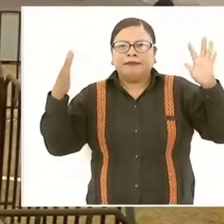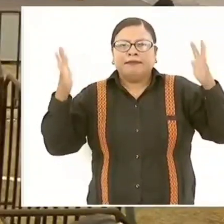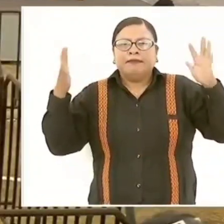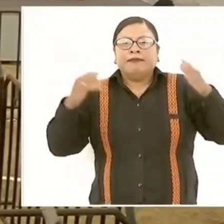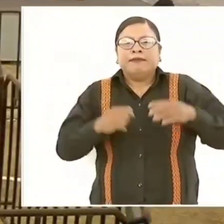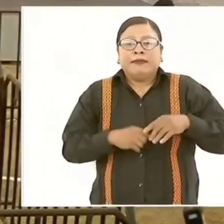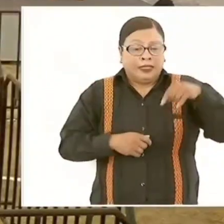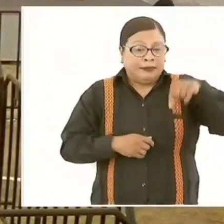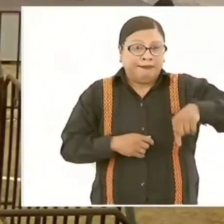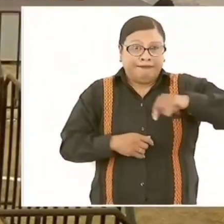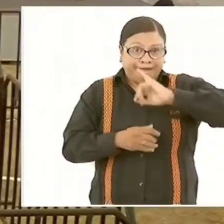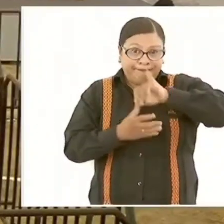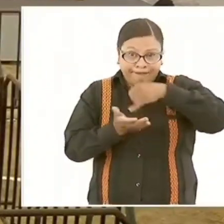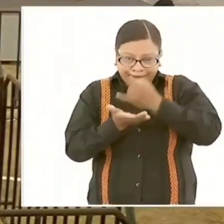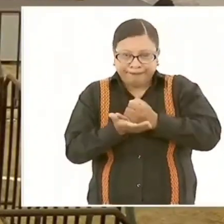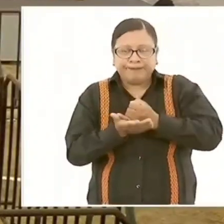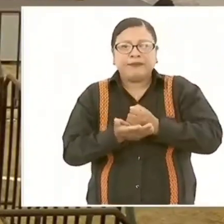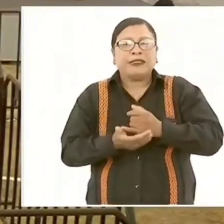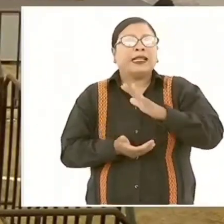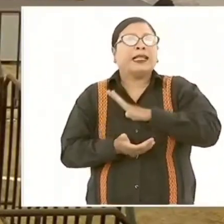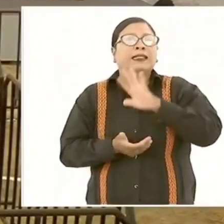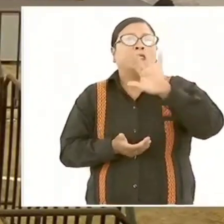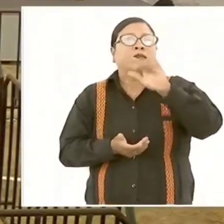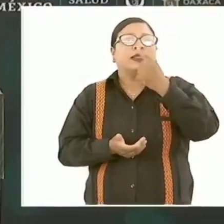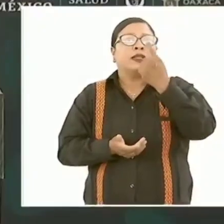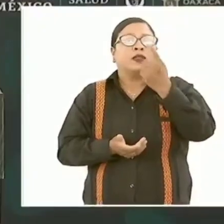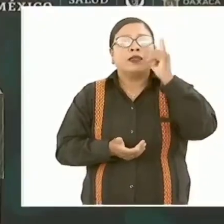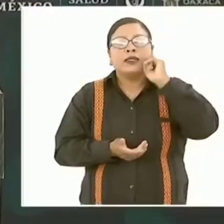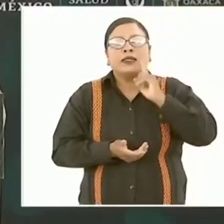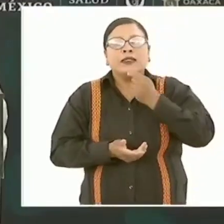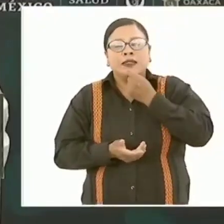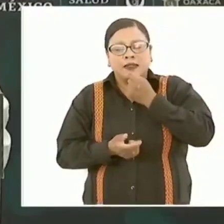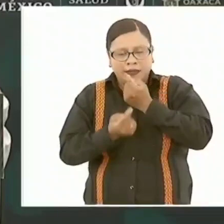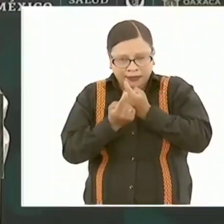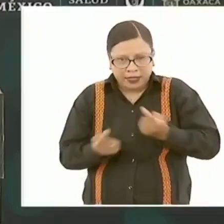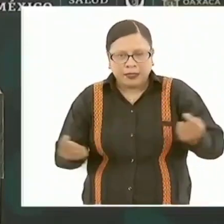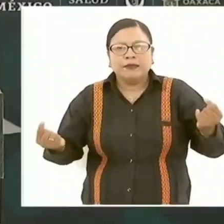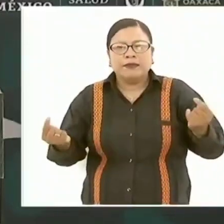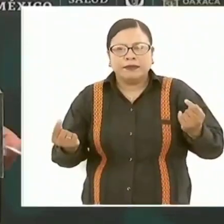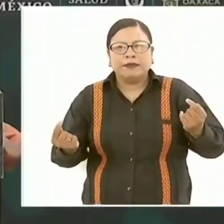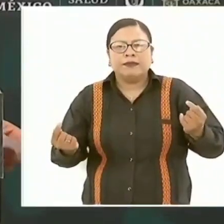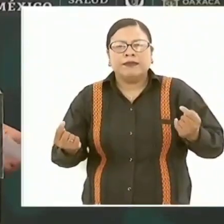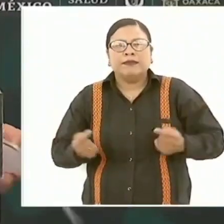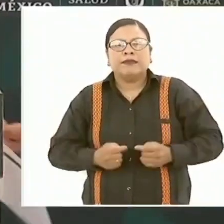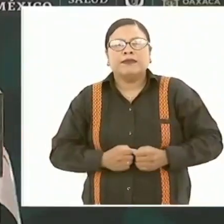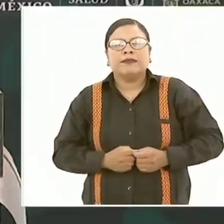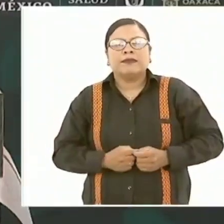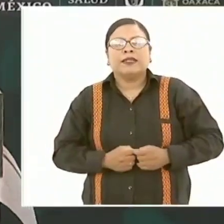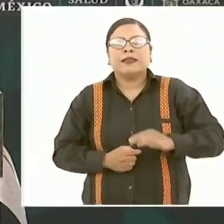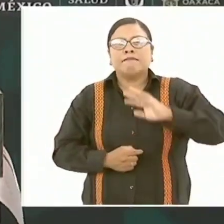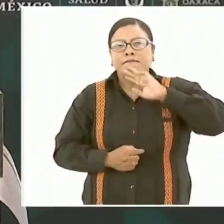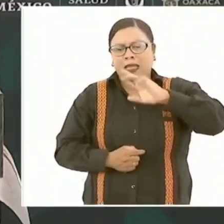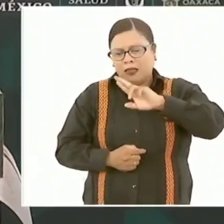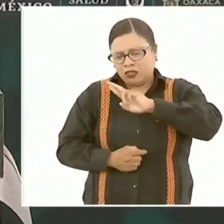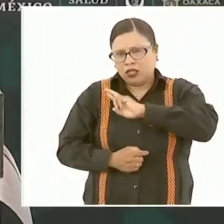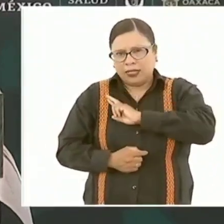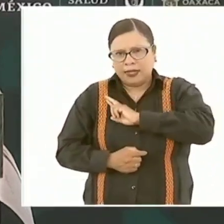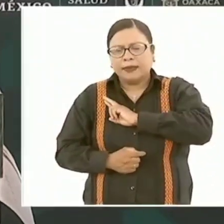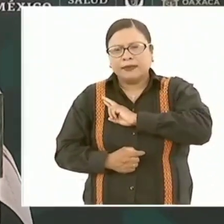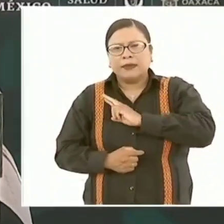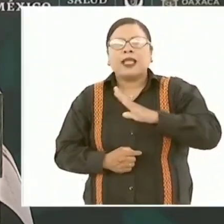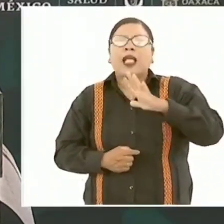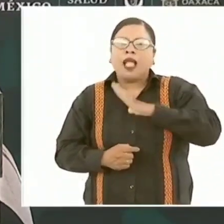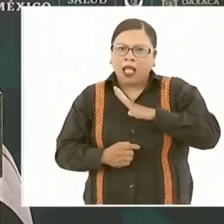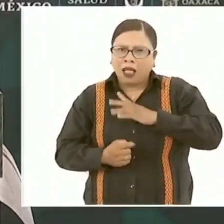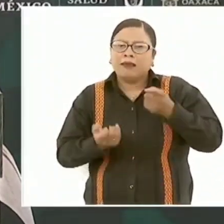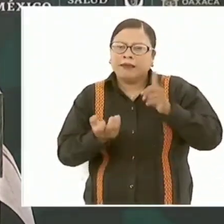Aquí en Juchitán hay 51 niños, niñas que de madres solteras que también reciben